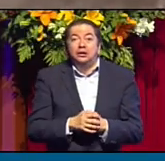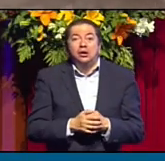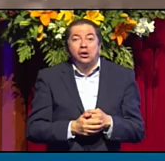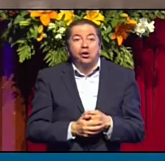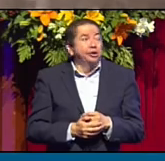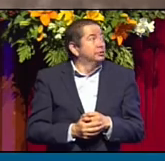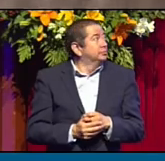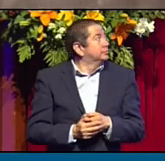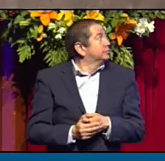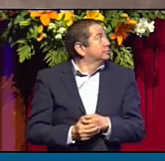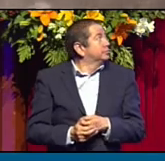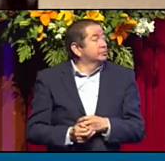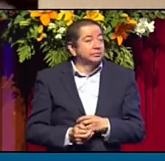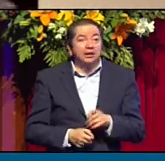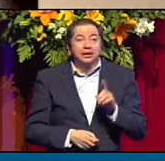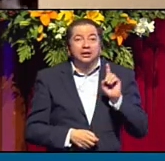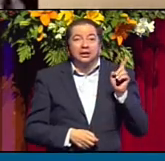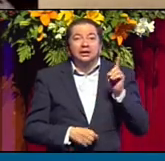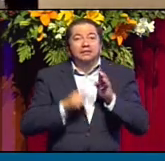película.